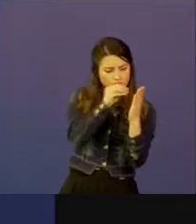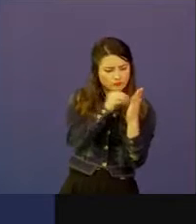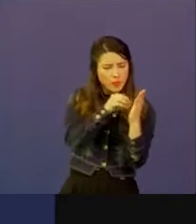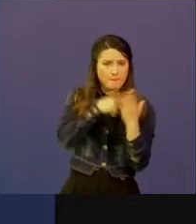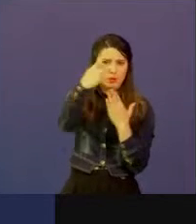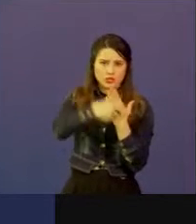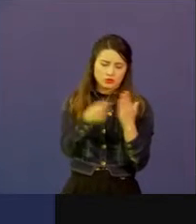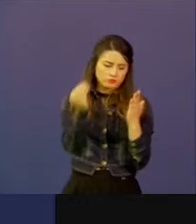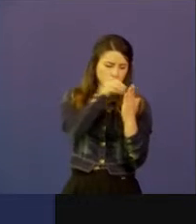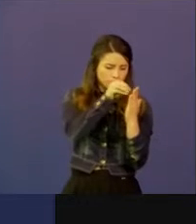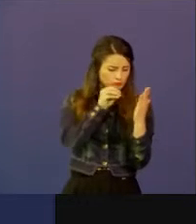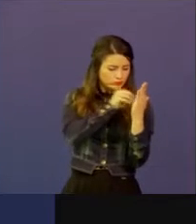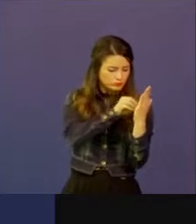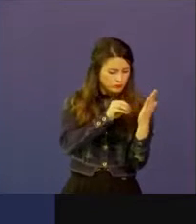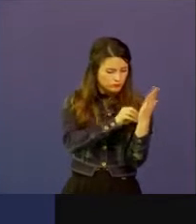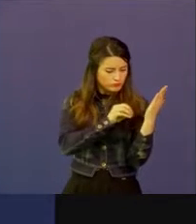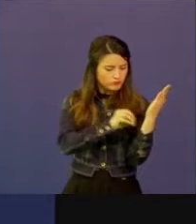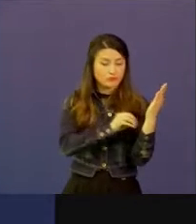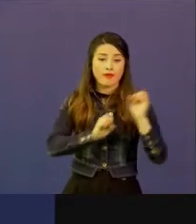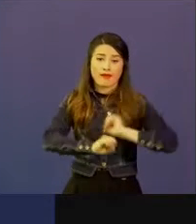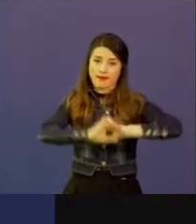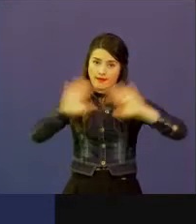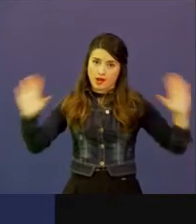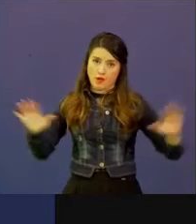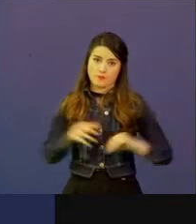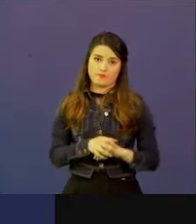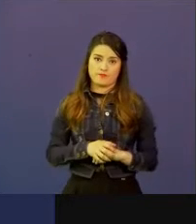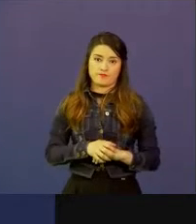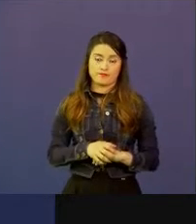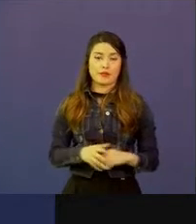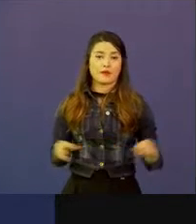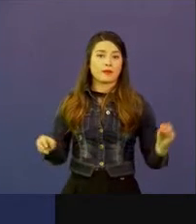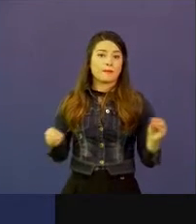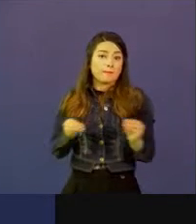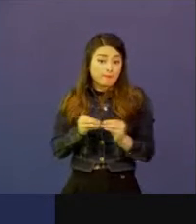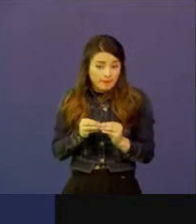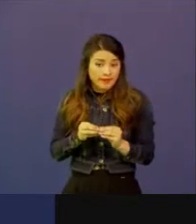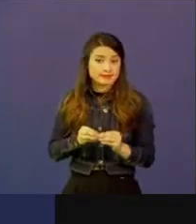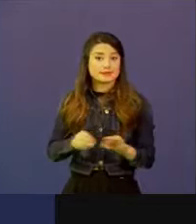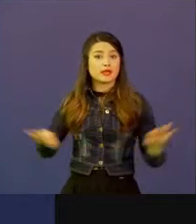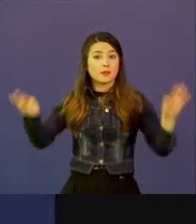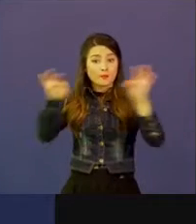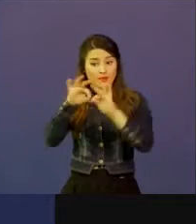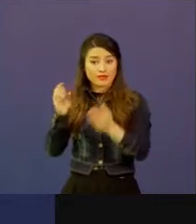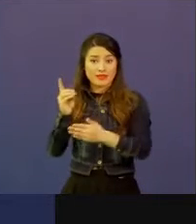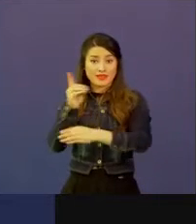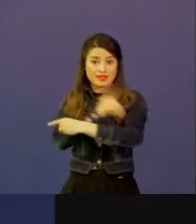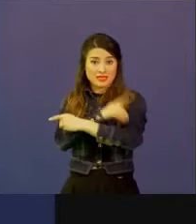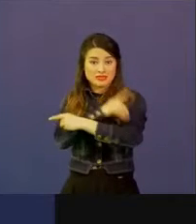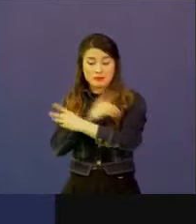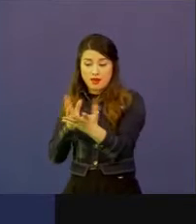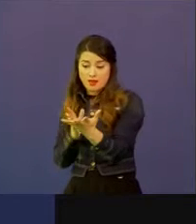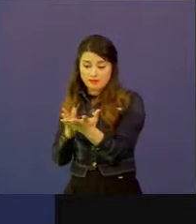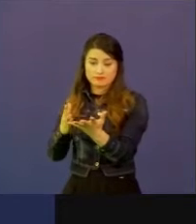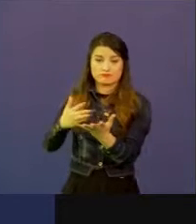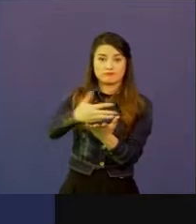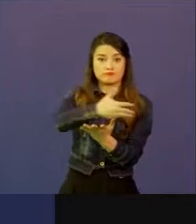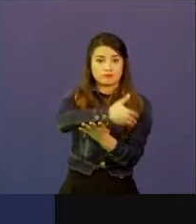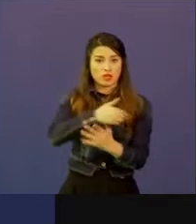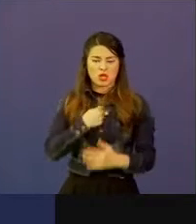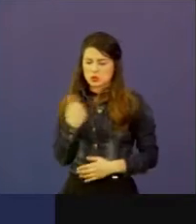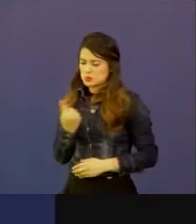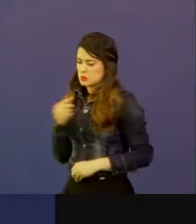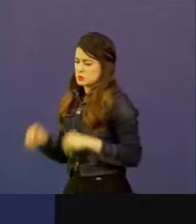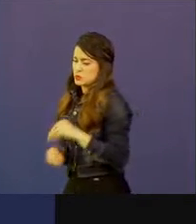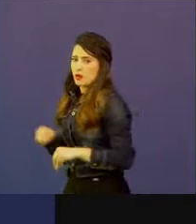Necesitamos también, finalmente, un trabajo colaborativo, como les decía, trabajo interdisciplinar, eso lo aprendimos y vamos a trabajar de ahora